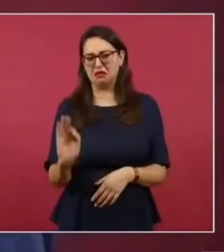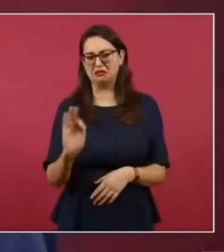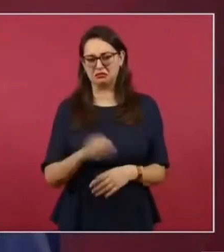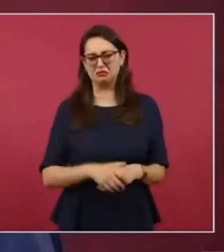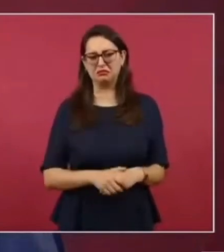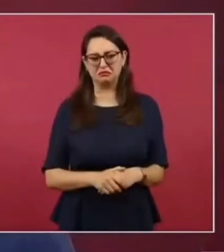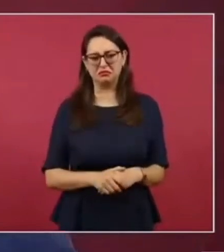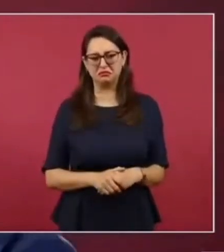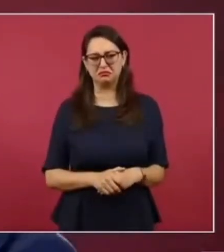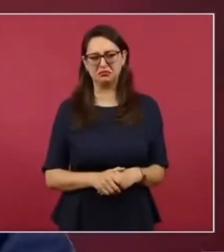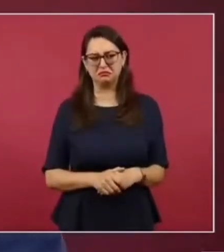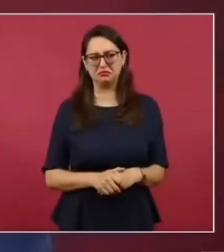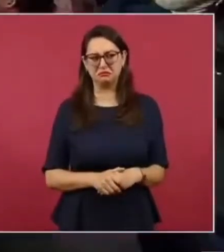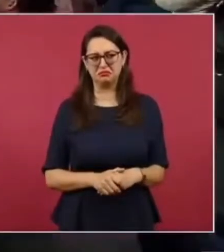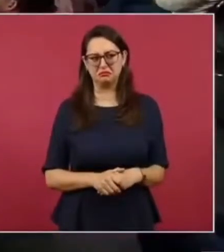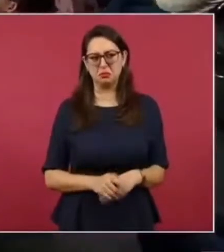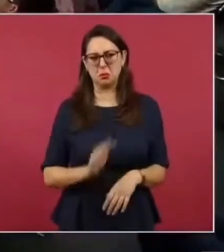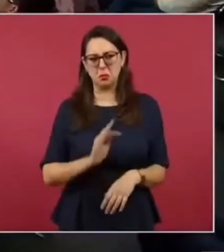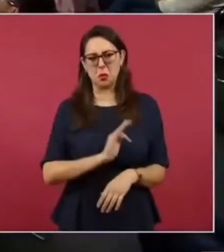o 5.